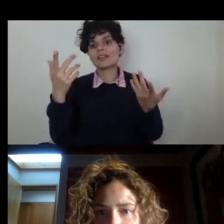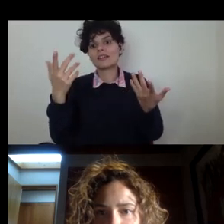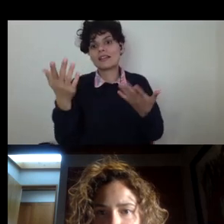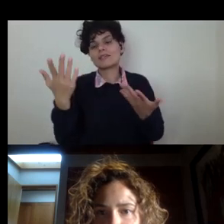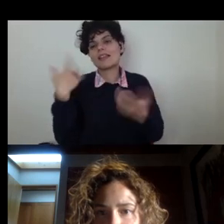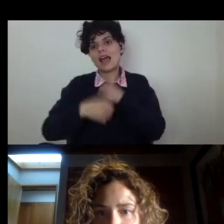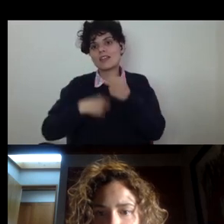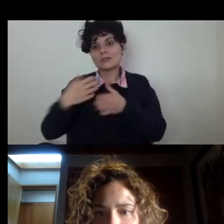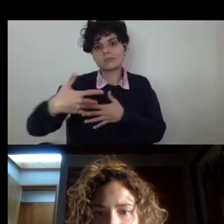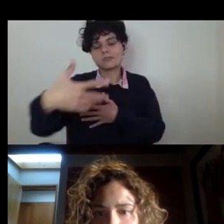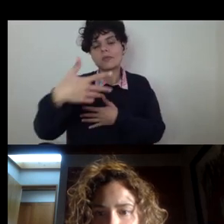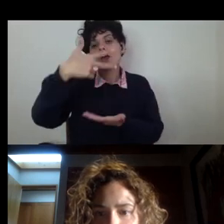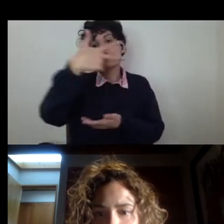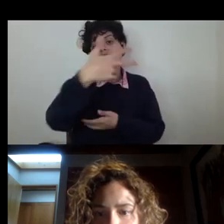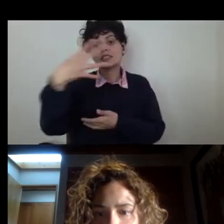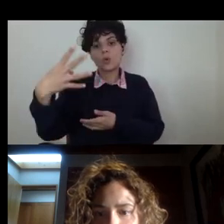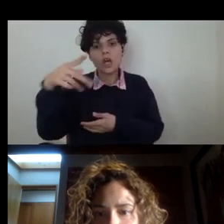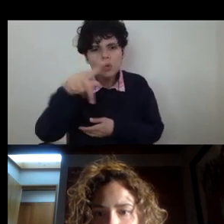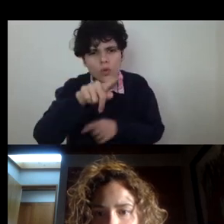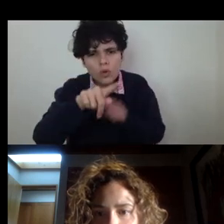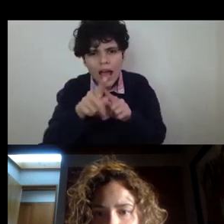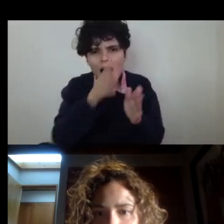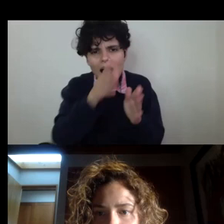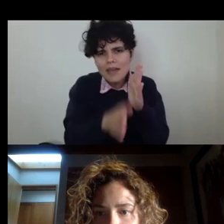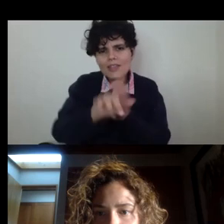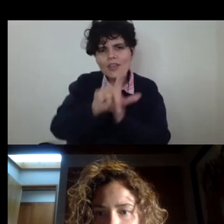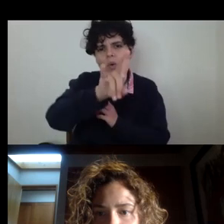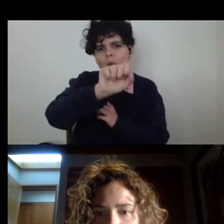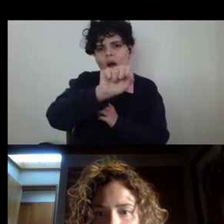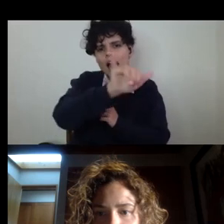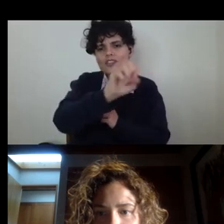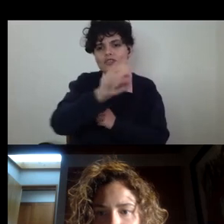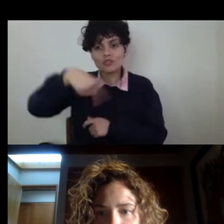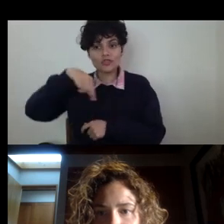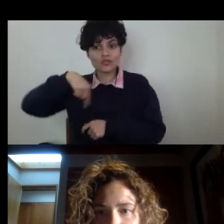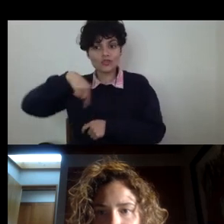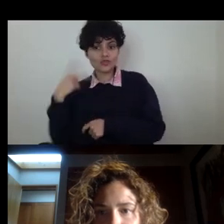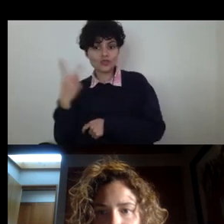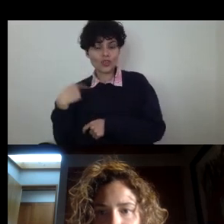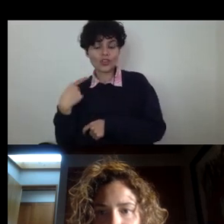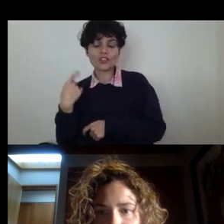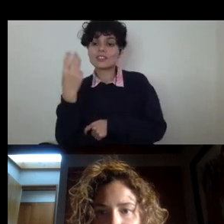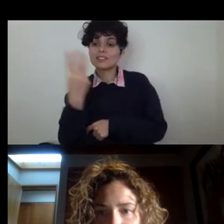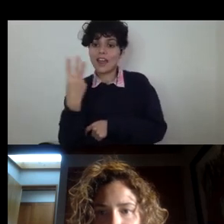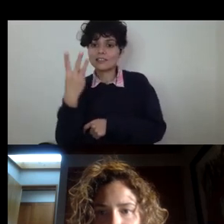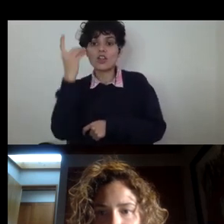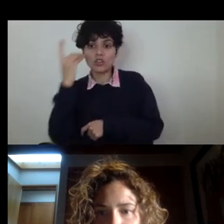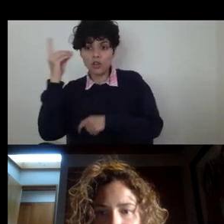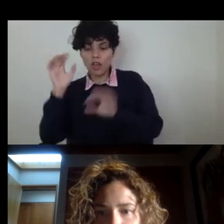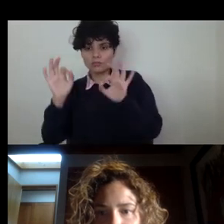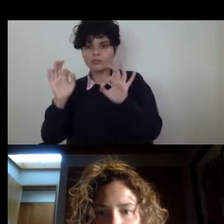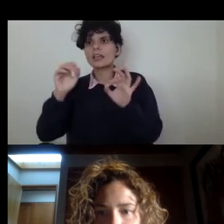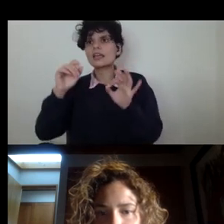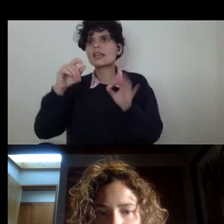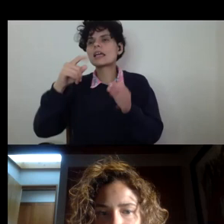año 84 con Guayo Rojas, que está aquí al medio. Los tres que hicimos nuestros doctorados, terminamos los tres en el año